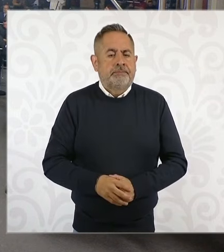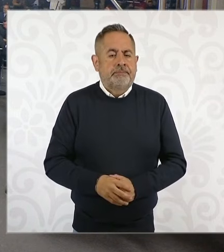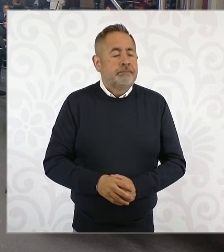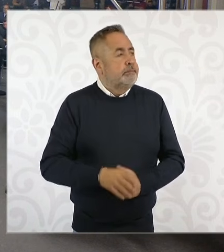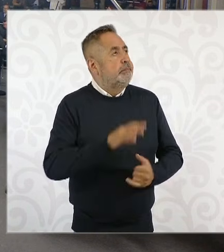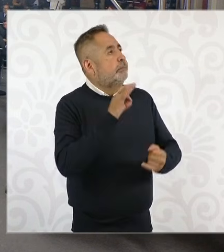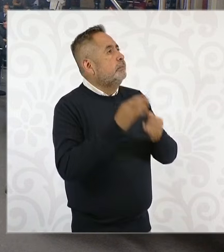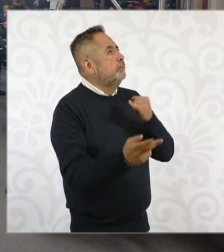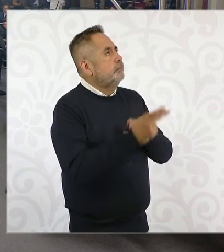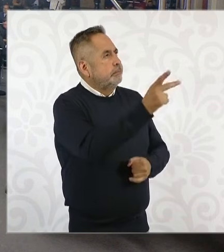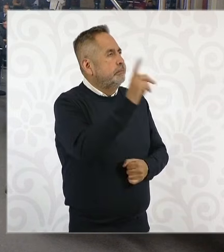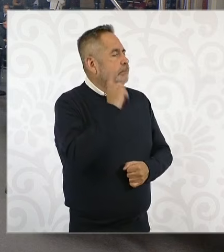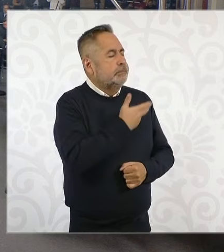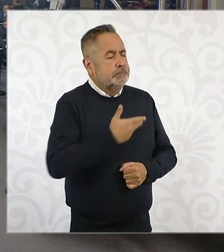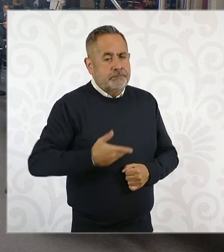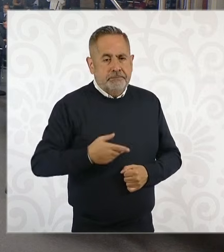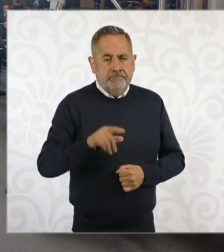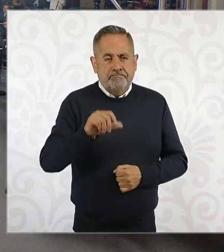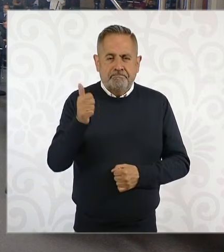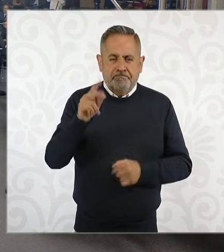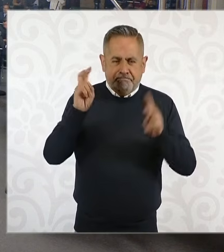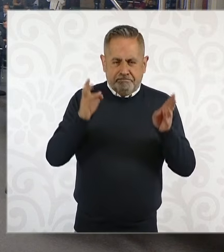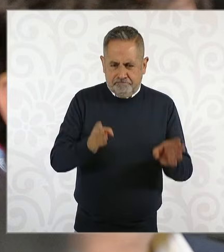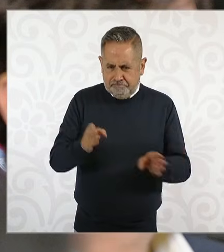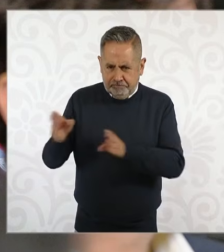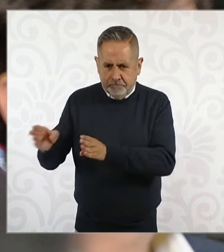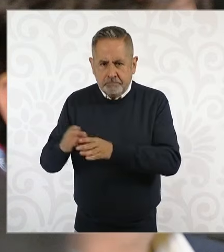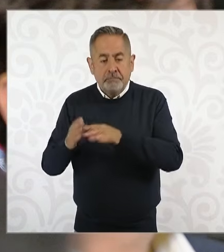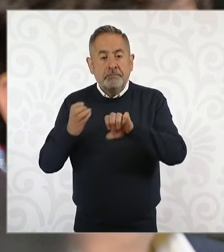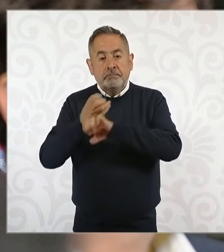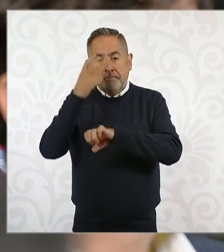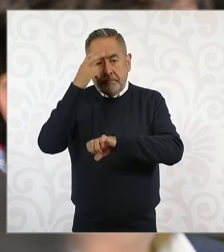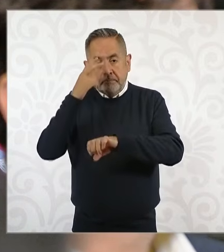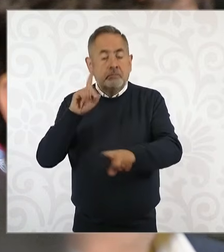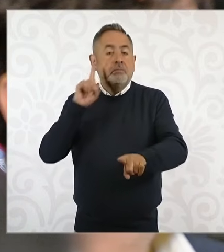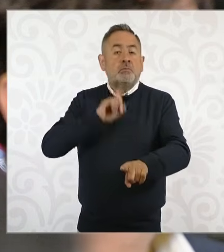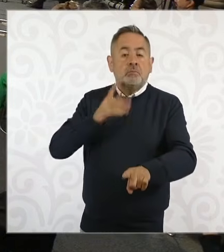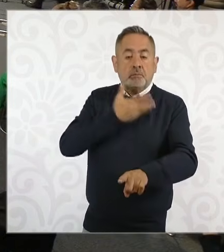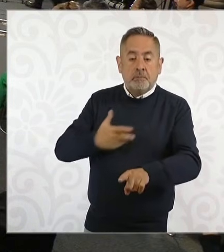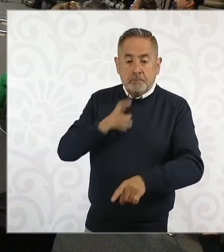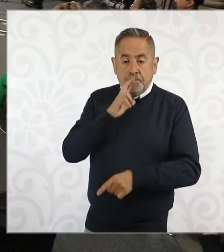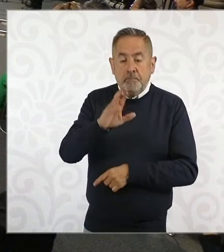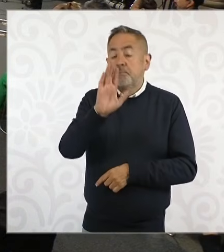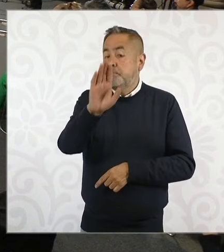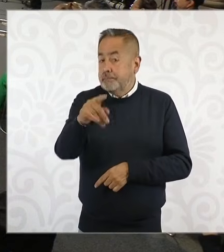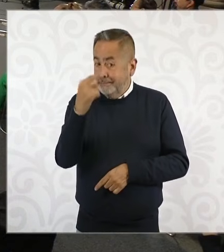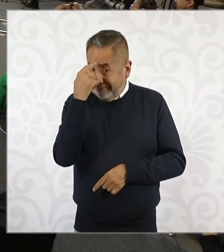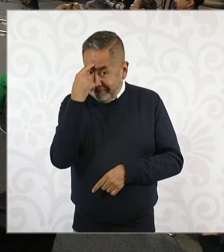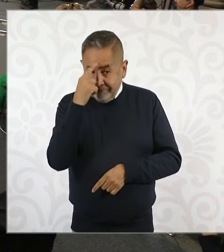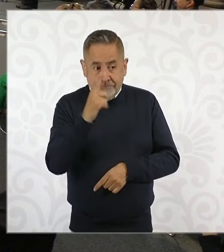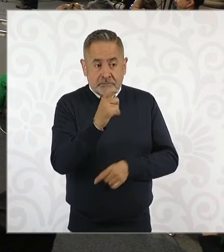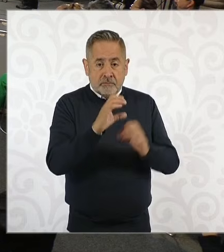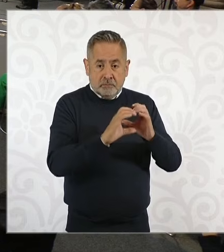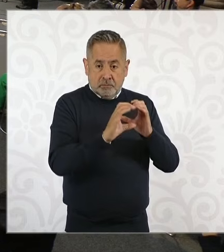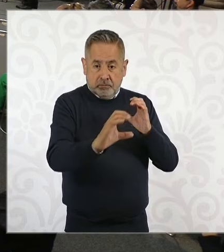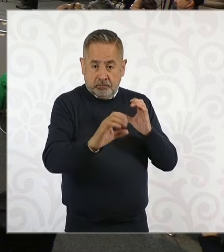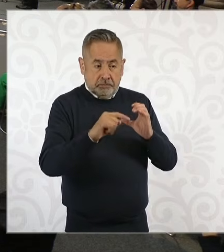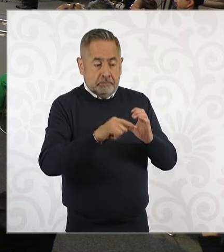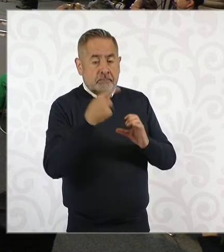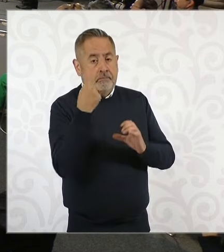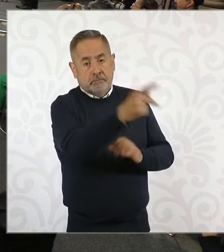Presidenta, en otro tema, para concluir, del Estado de México, fíjese que… El acueducto está concesionado, o sea, es una empresa